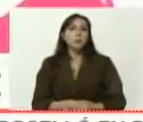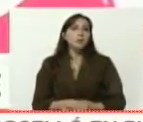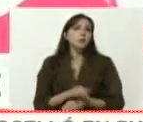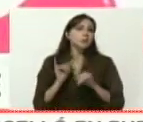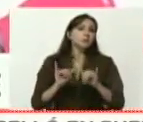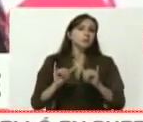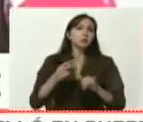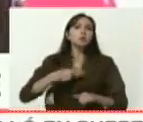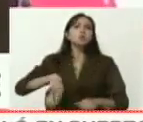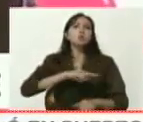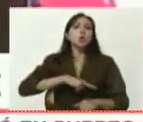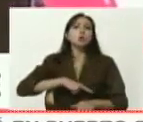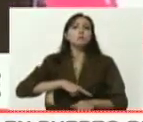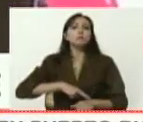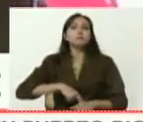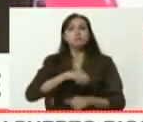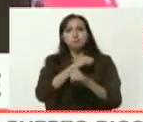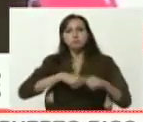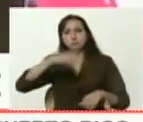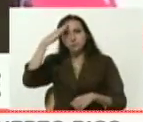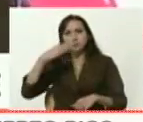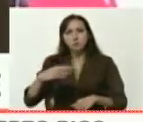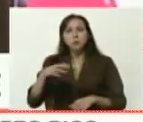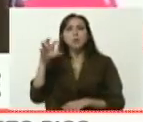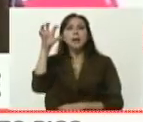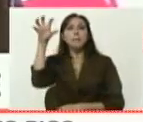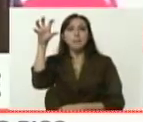los soldados dignos de la patria,